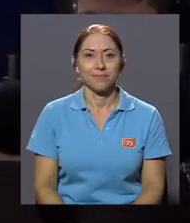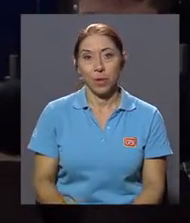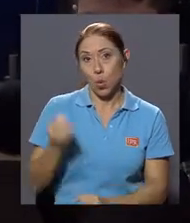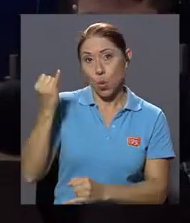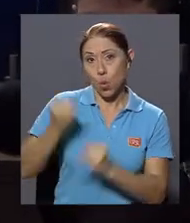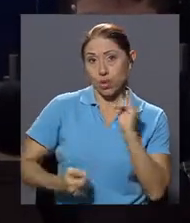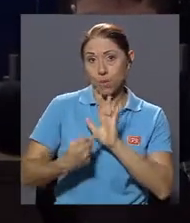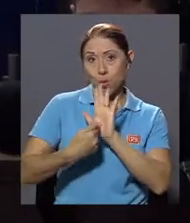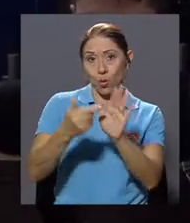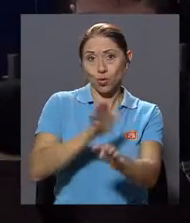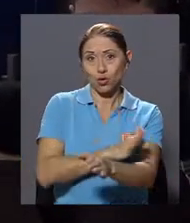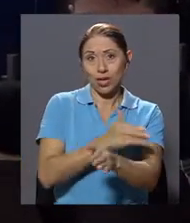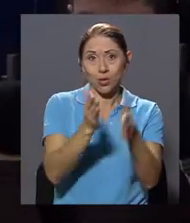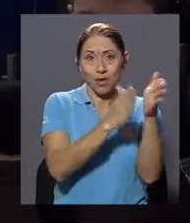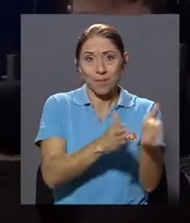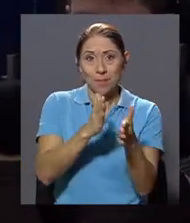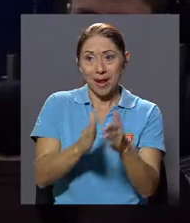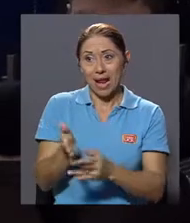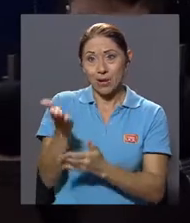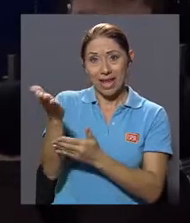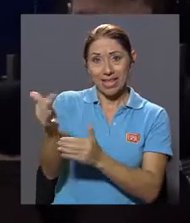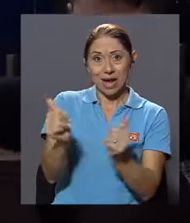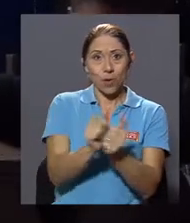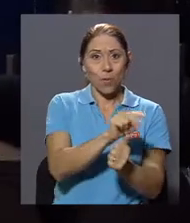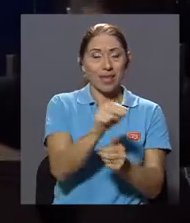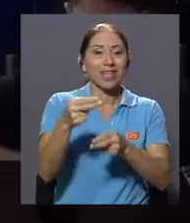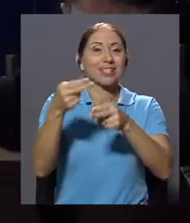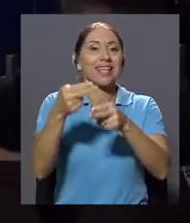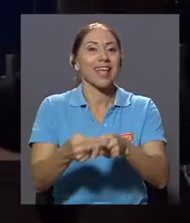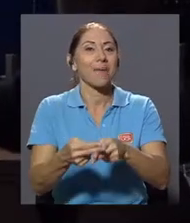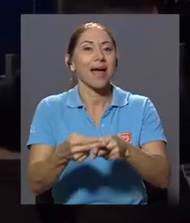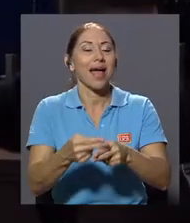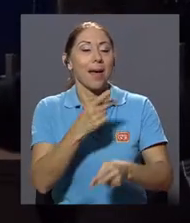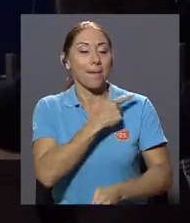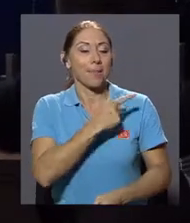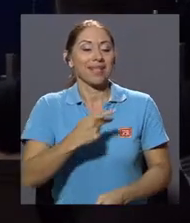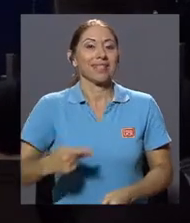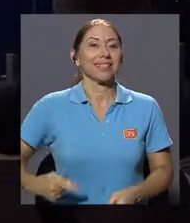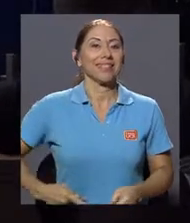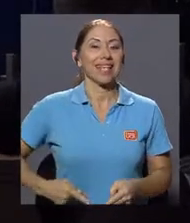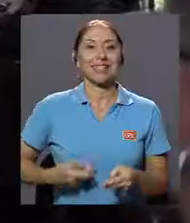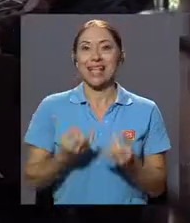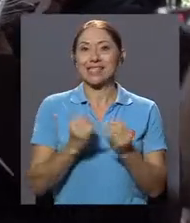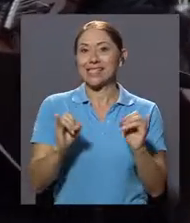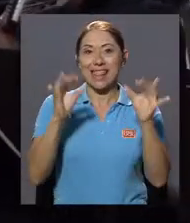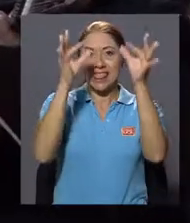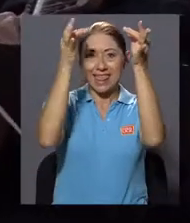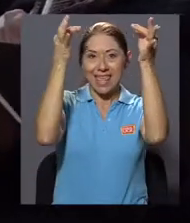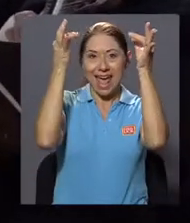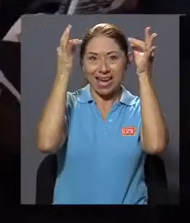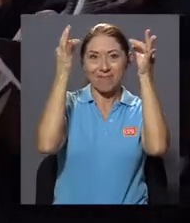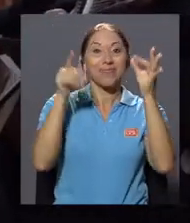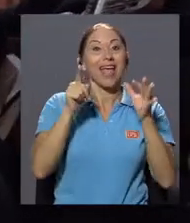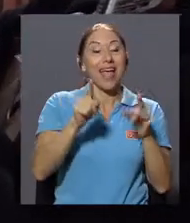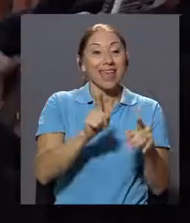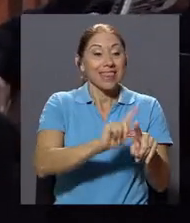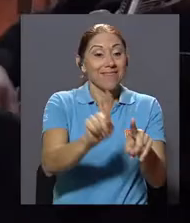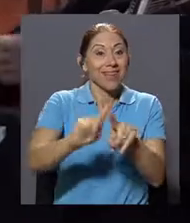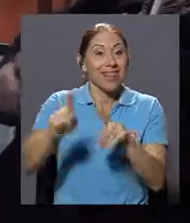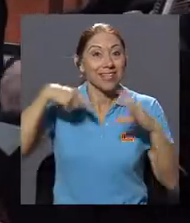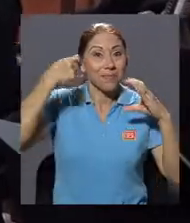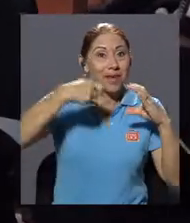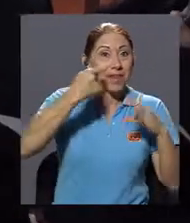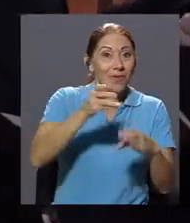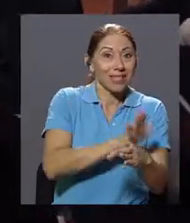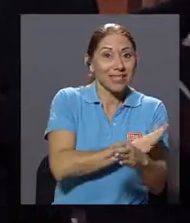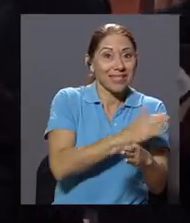El último concierto que prepararon Victoria y sus compañeras se llama Princesa sin Tiara, presentación que combina música de películas infantiles con